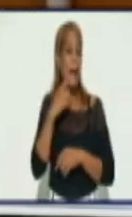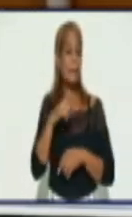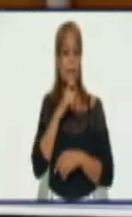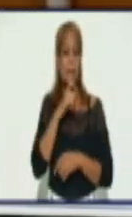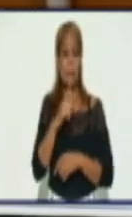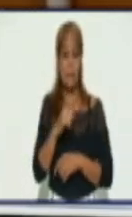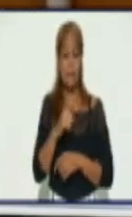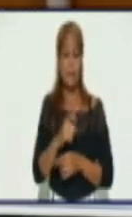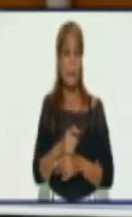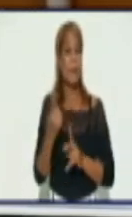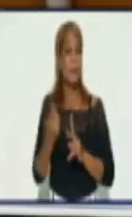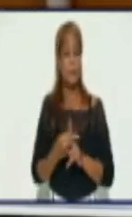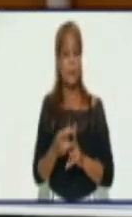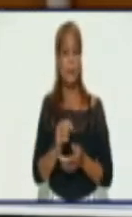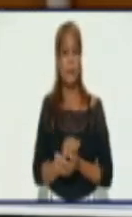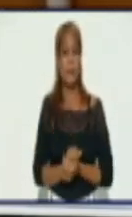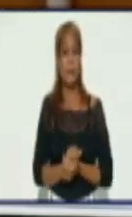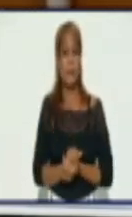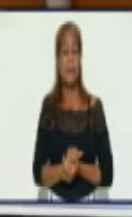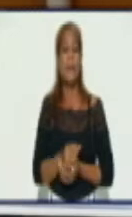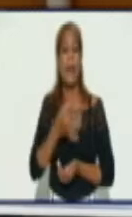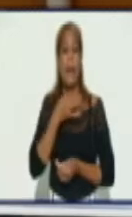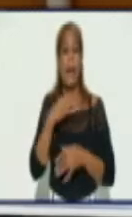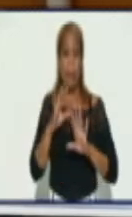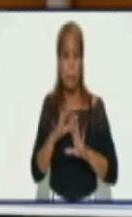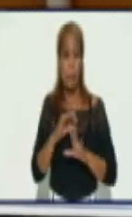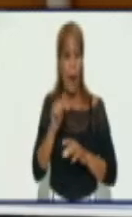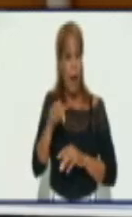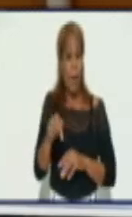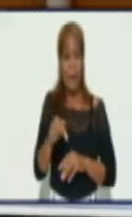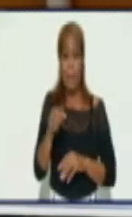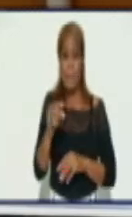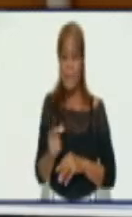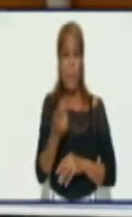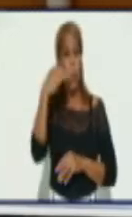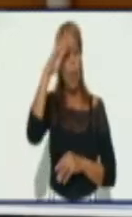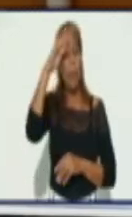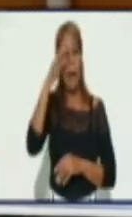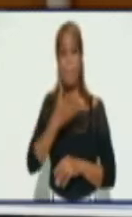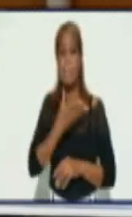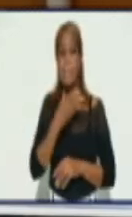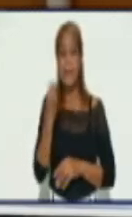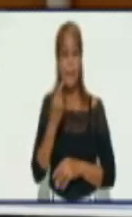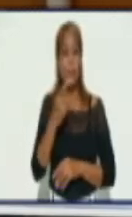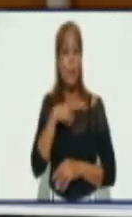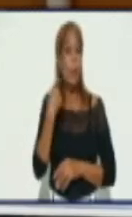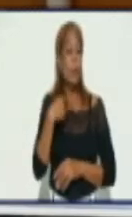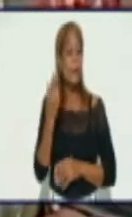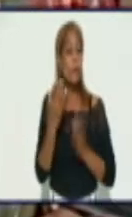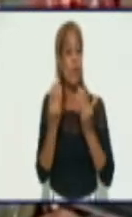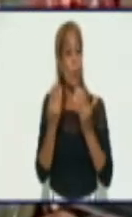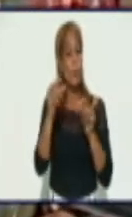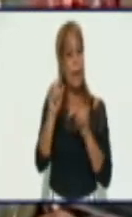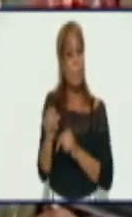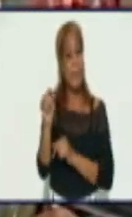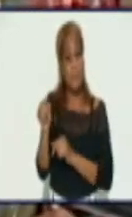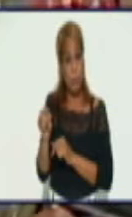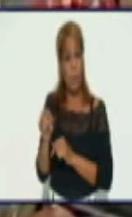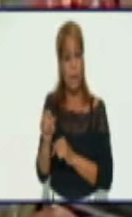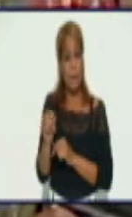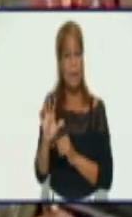perdiendo un número significativo de vidas humanas y creando como es un caos prácticamente